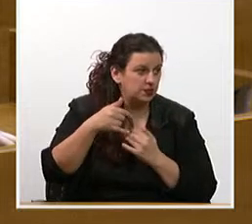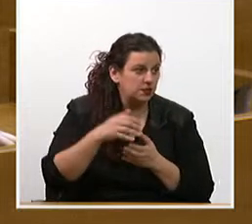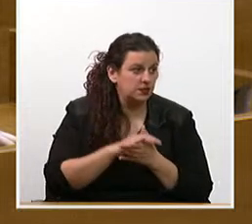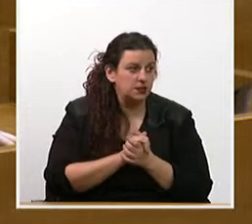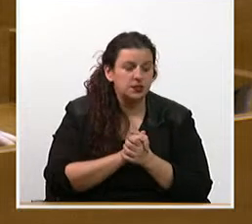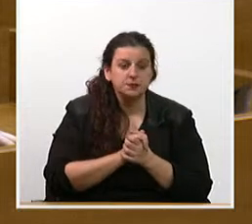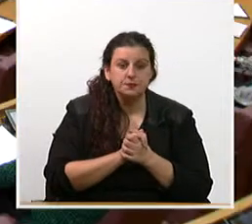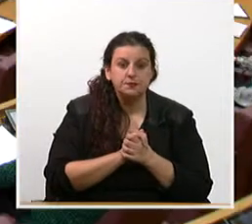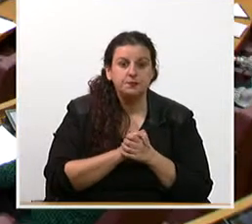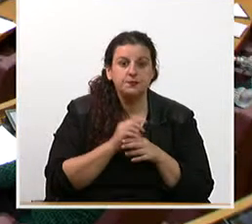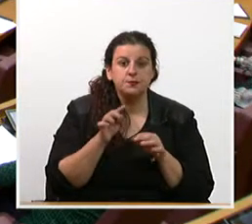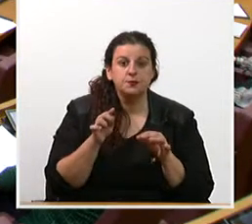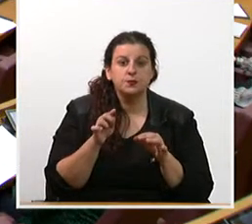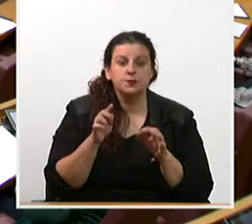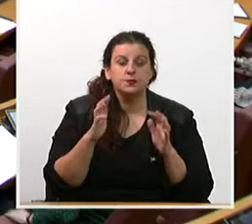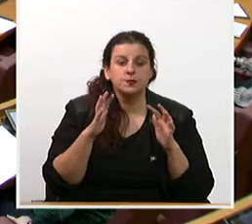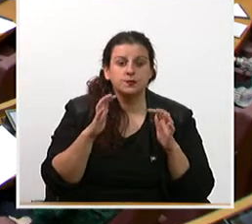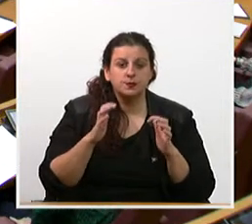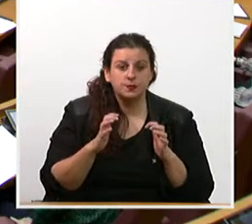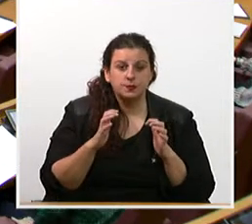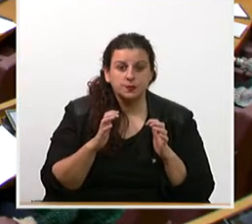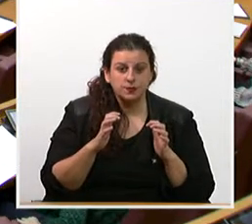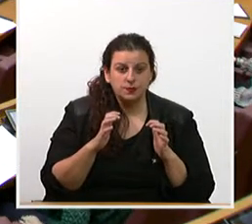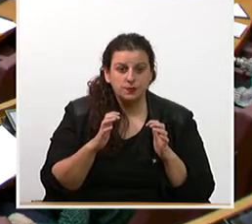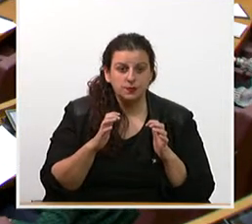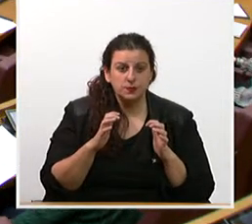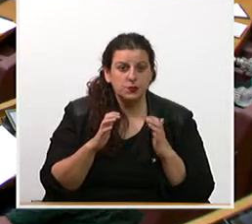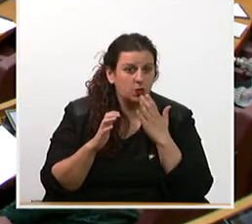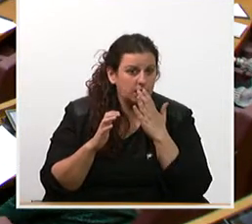bien una reducción del